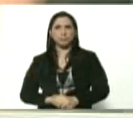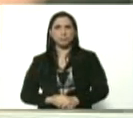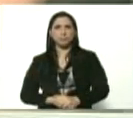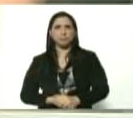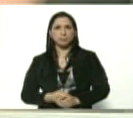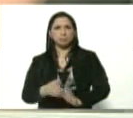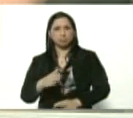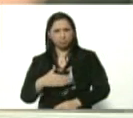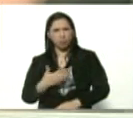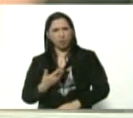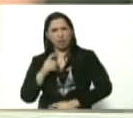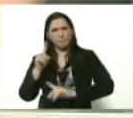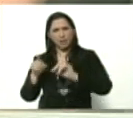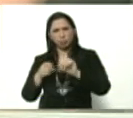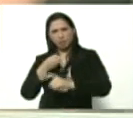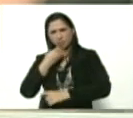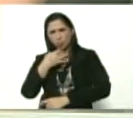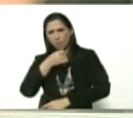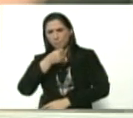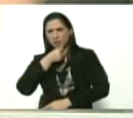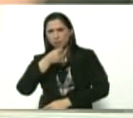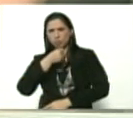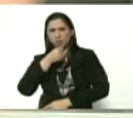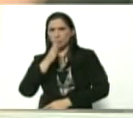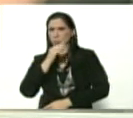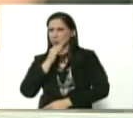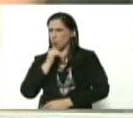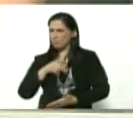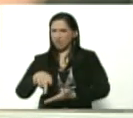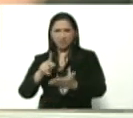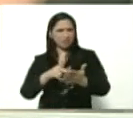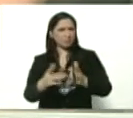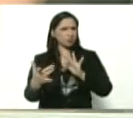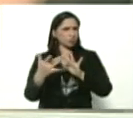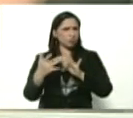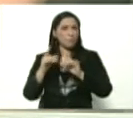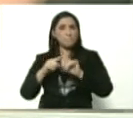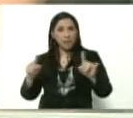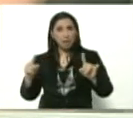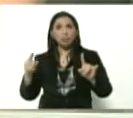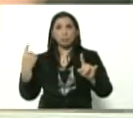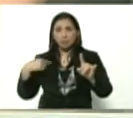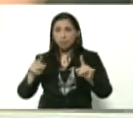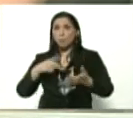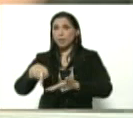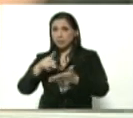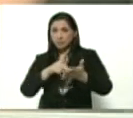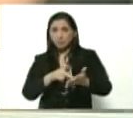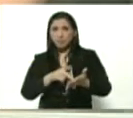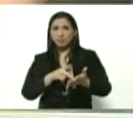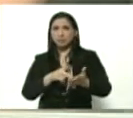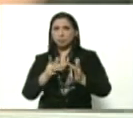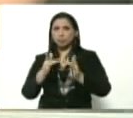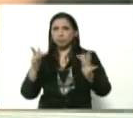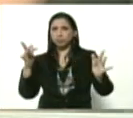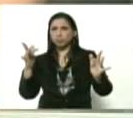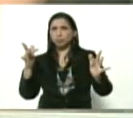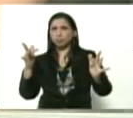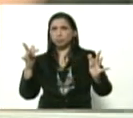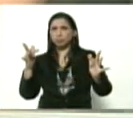Podría preguntarse un buen periodista, no han tenido participación directa, pero habrán tenido participación indirecta.